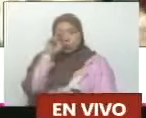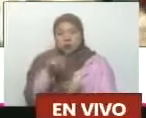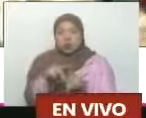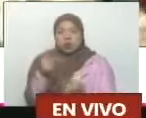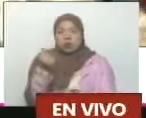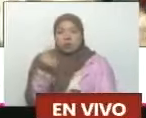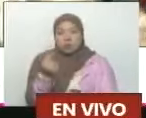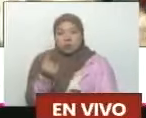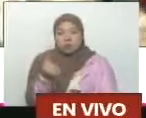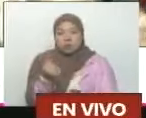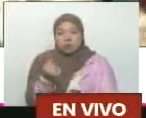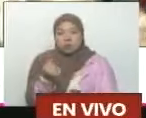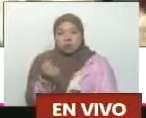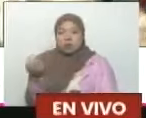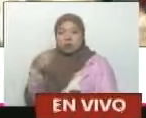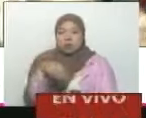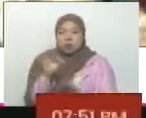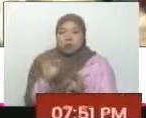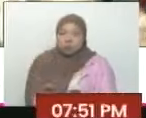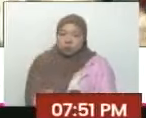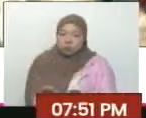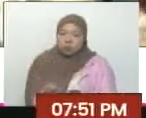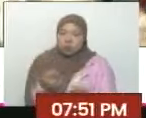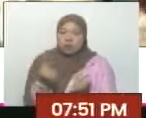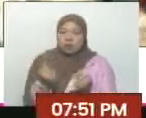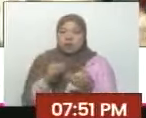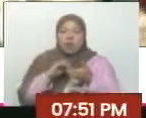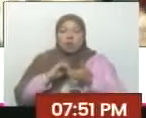recaudar con mayor eficiencia en impuestos